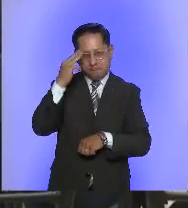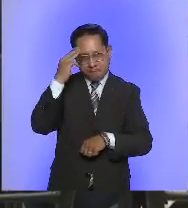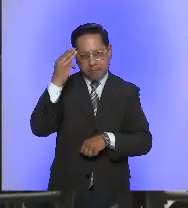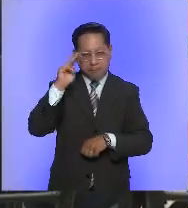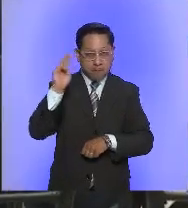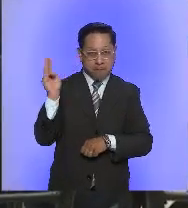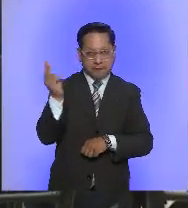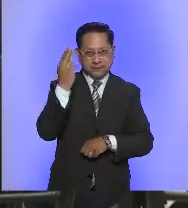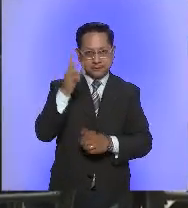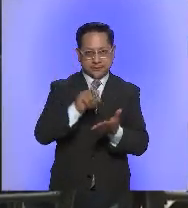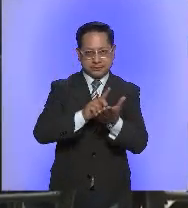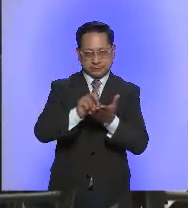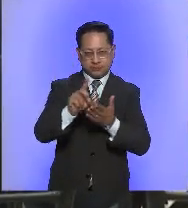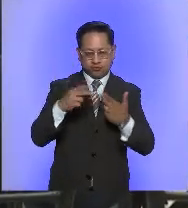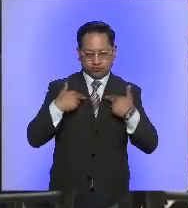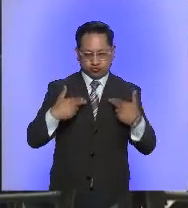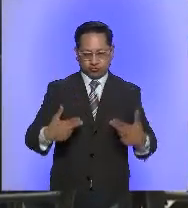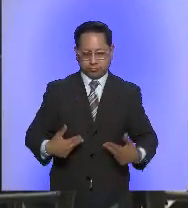voz.